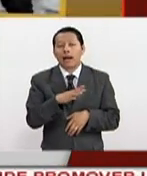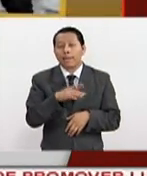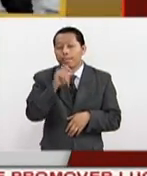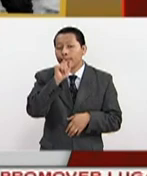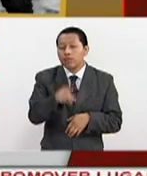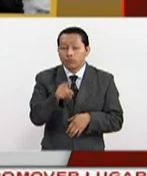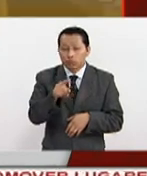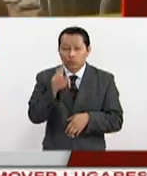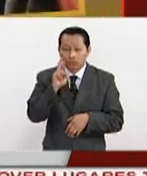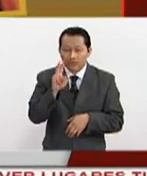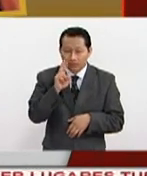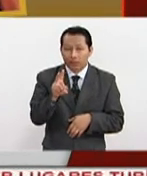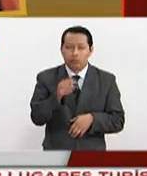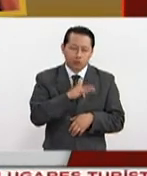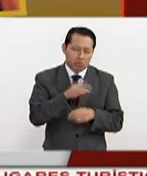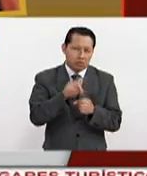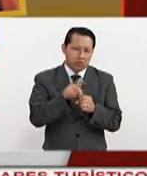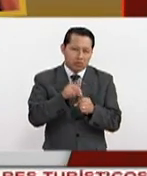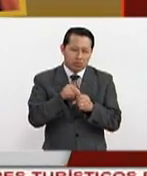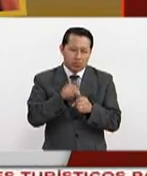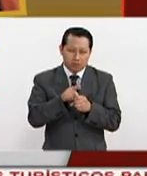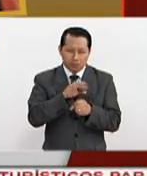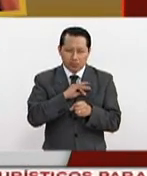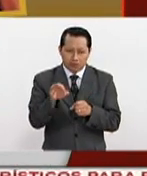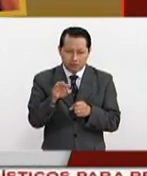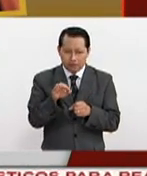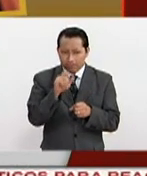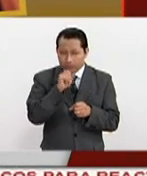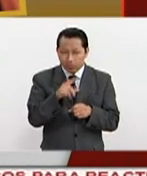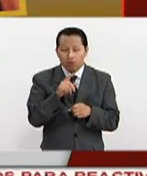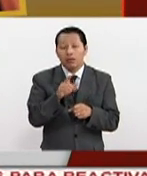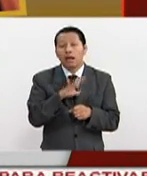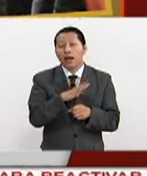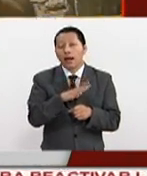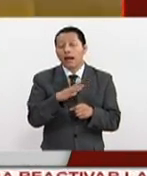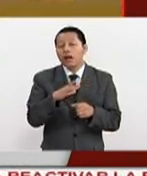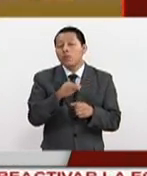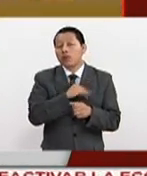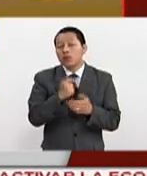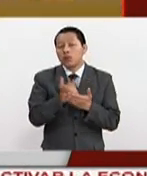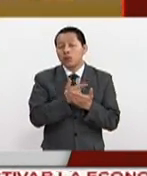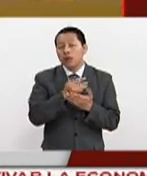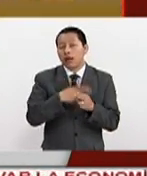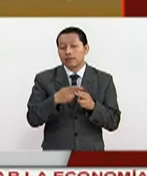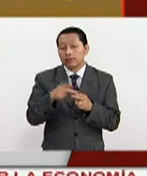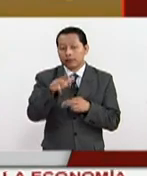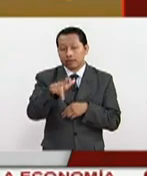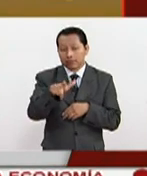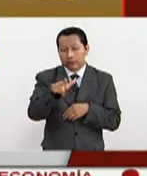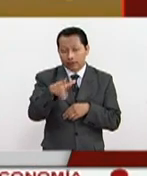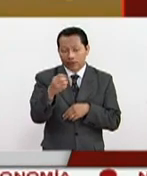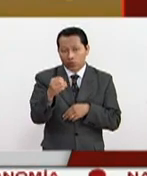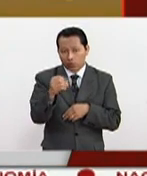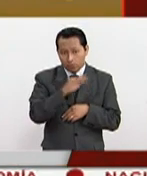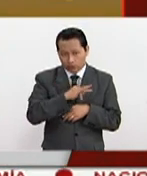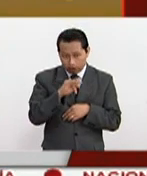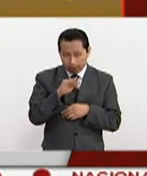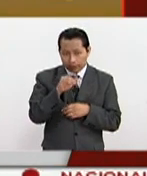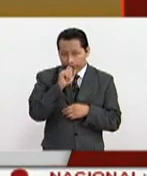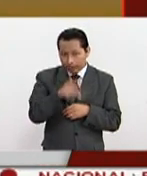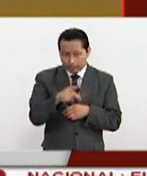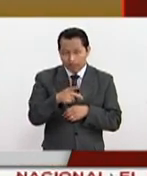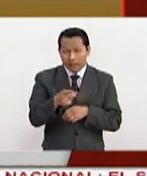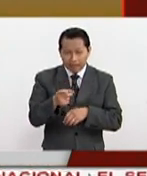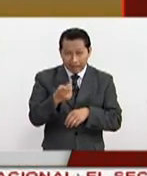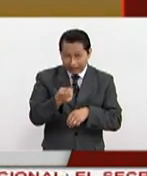pueden hacer su donativo, los cuales vamos a contabilizar hasta el 17 de octubre, así que no solamente ese día